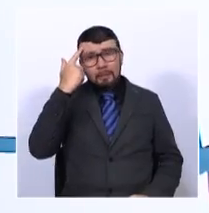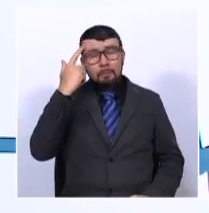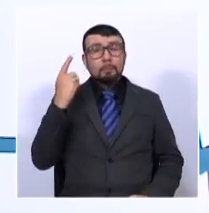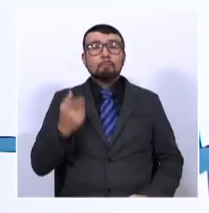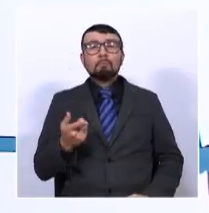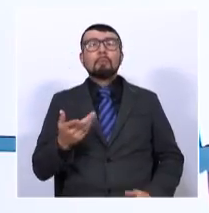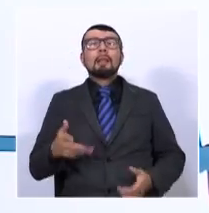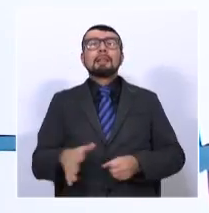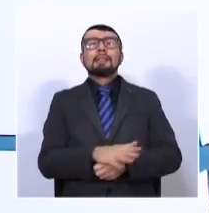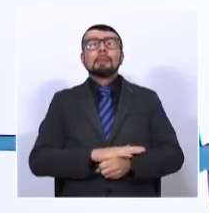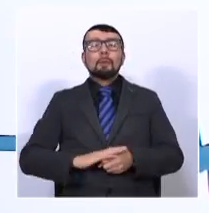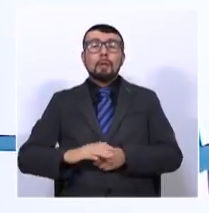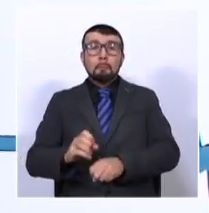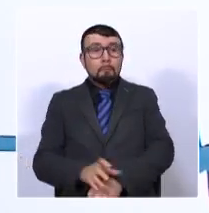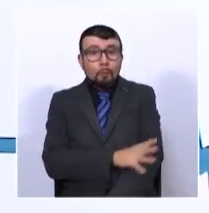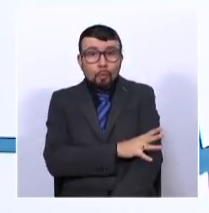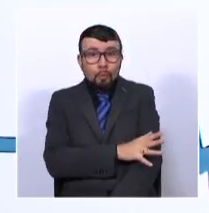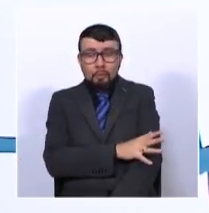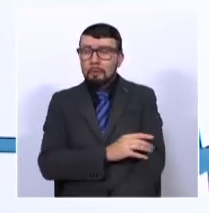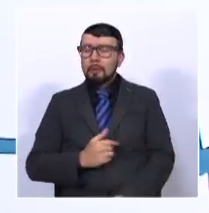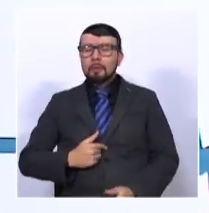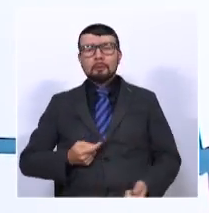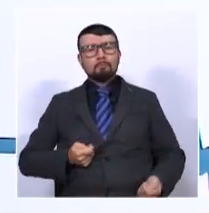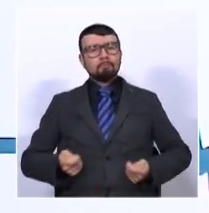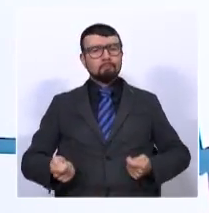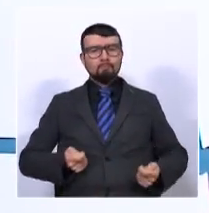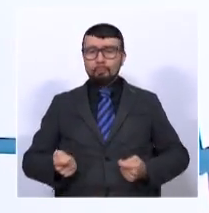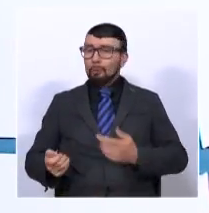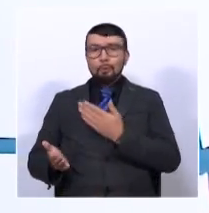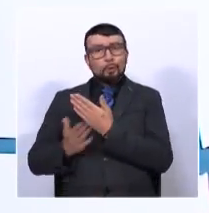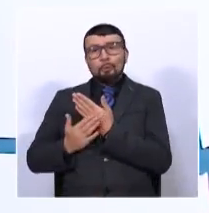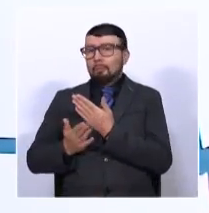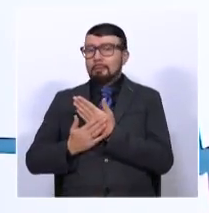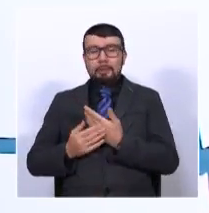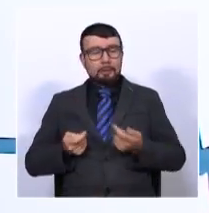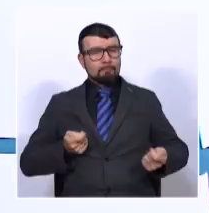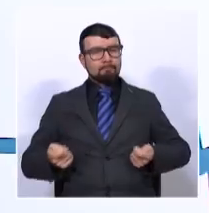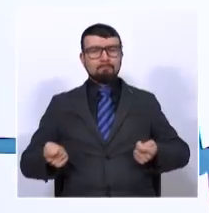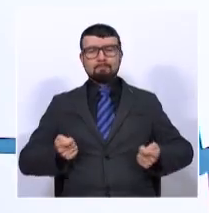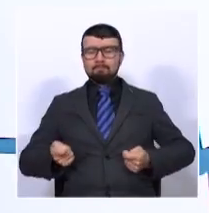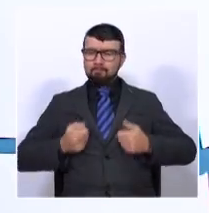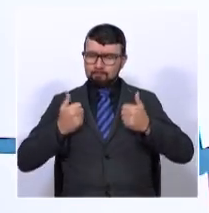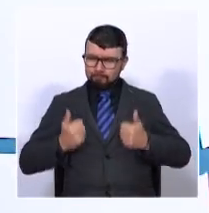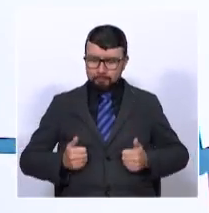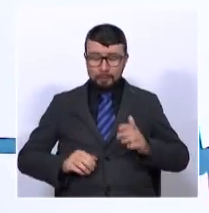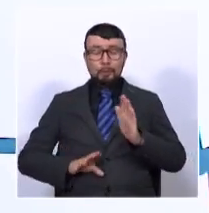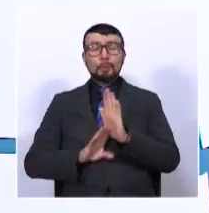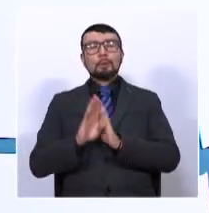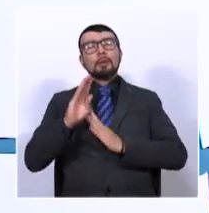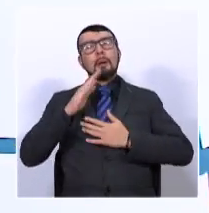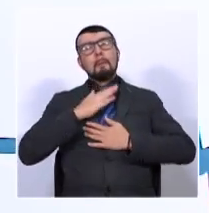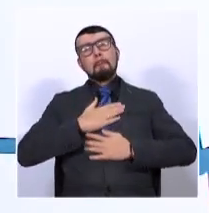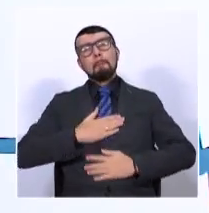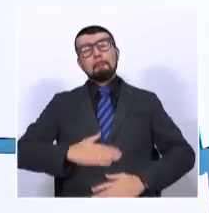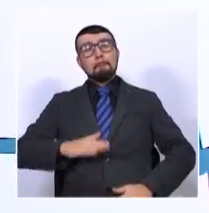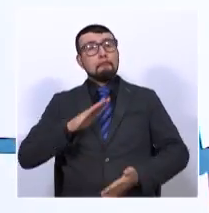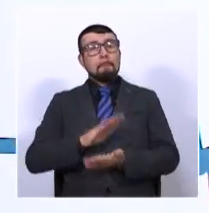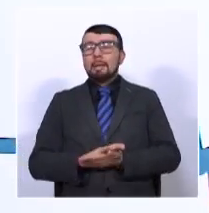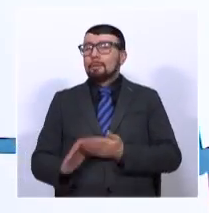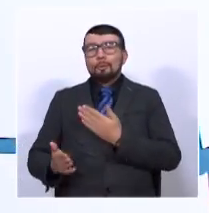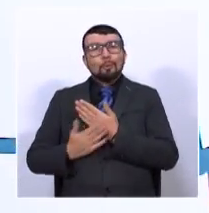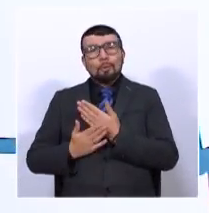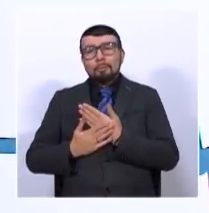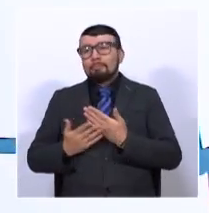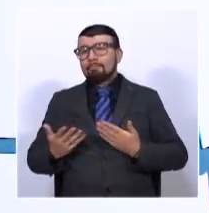emocionales que no los dejan lograr el descanso y la paz interior que les lleva a conciliar